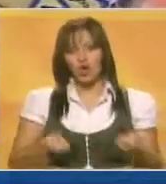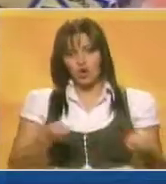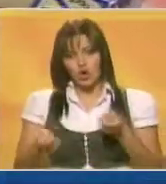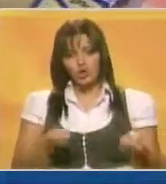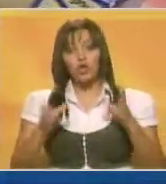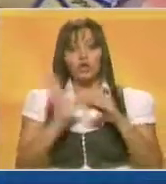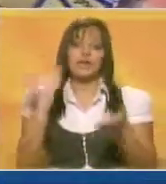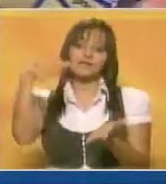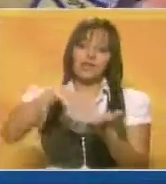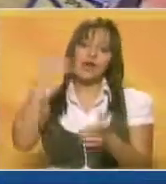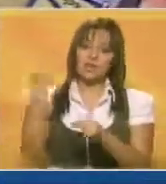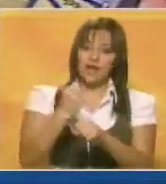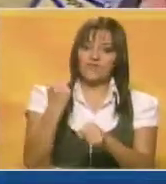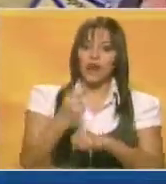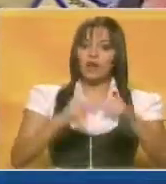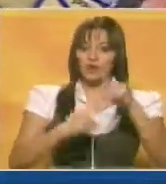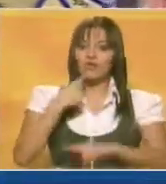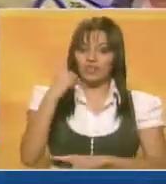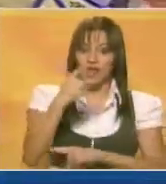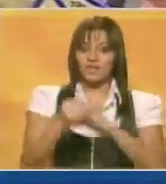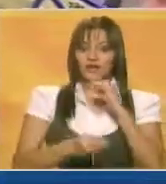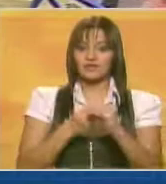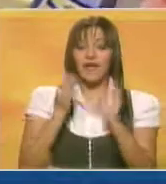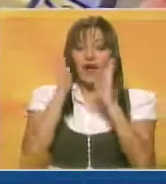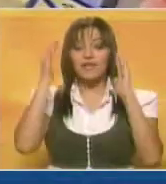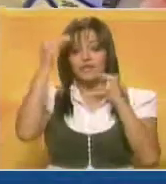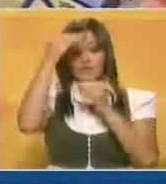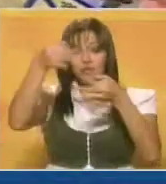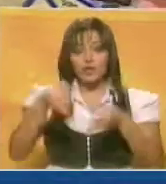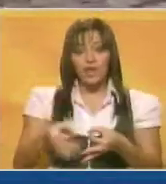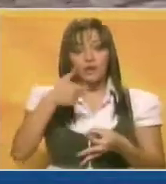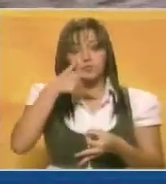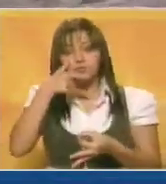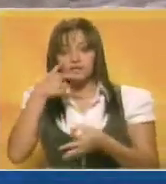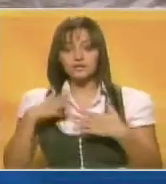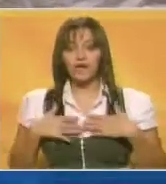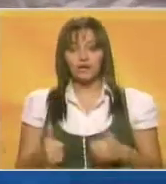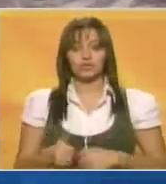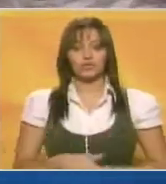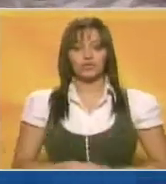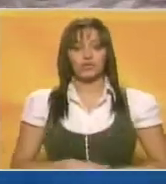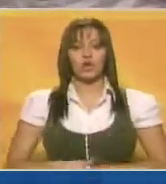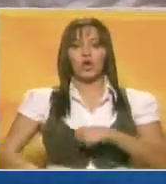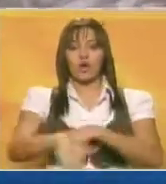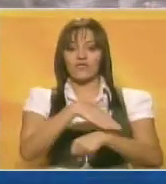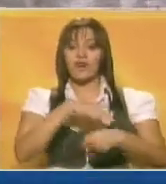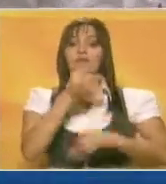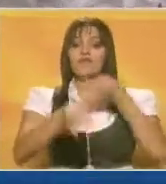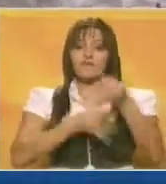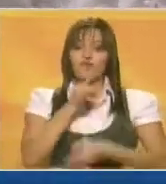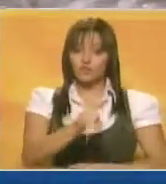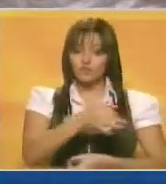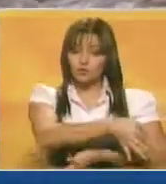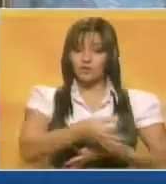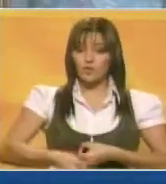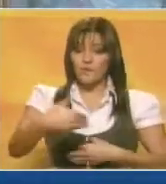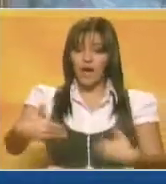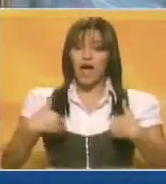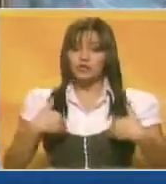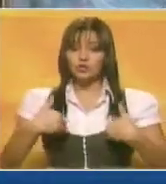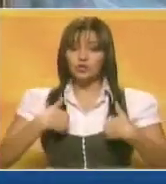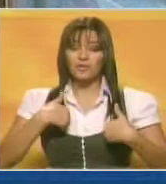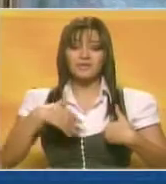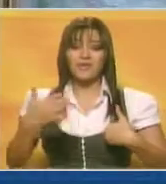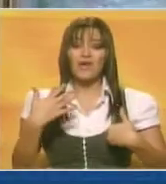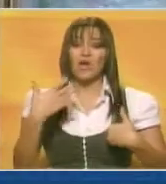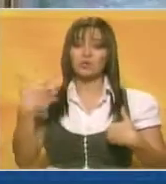estado, trabajando las cosas como tenemos que hacerlas, atendiendo seguridad, atendiendo la salud. El gobernador informó que los municipios más afectados por el incendio